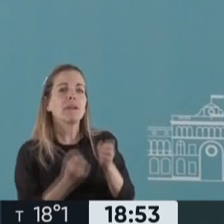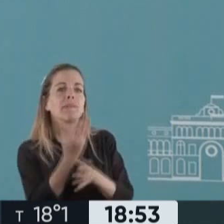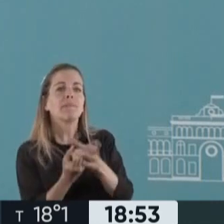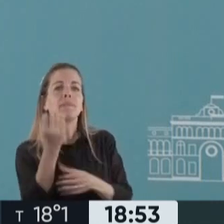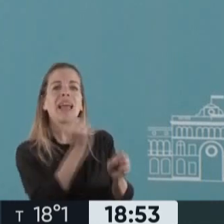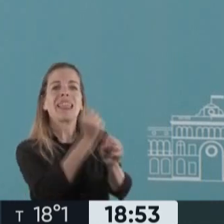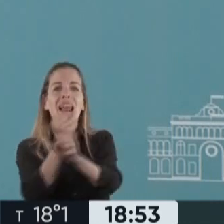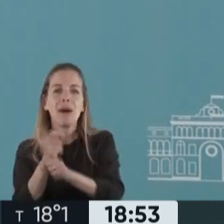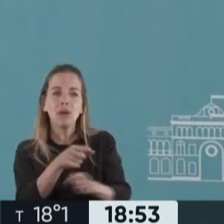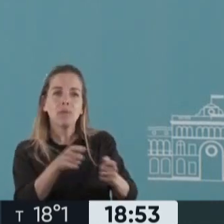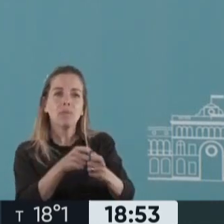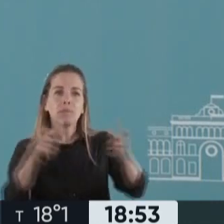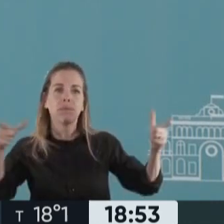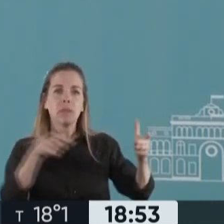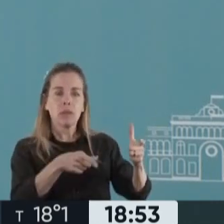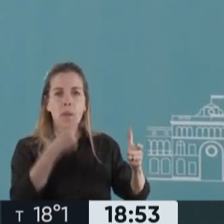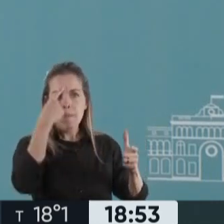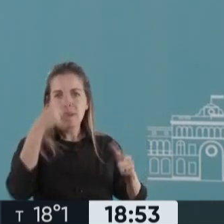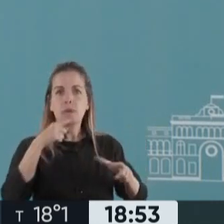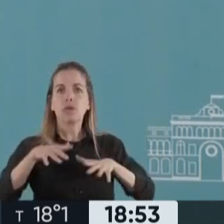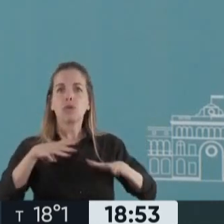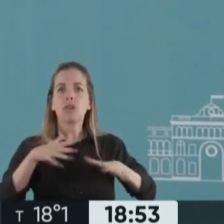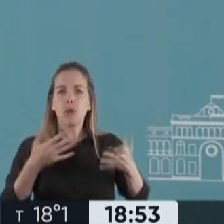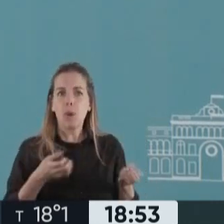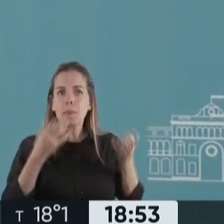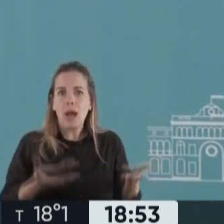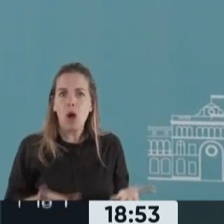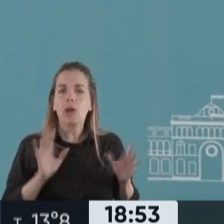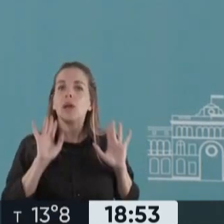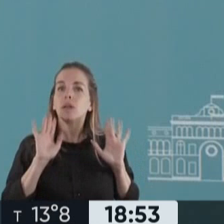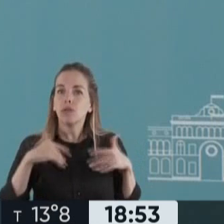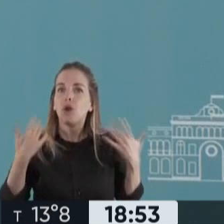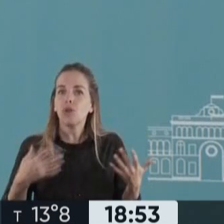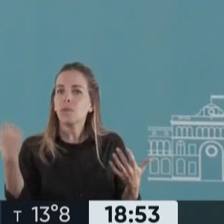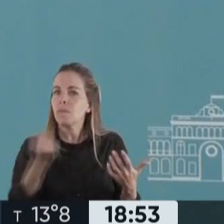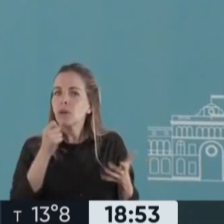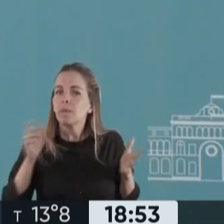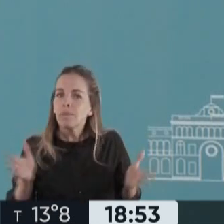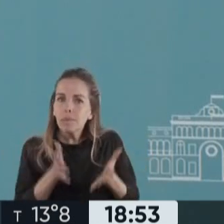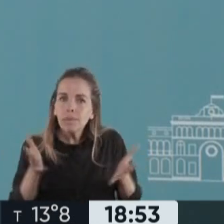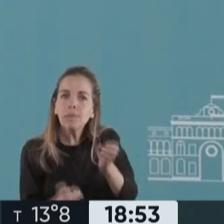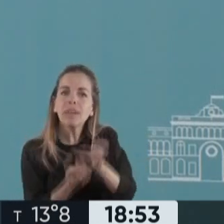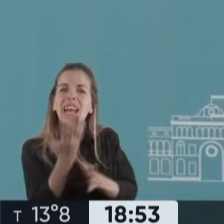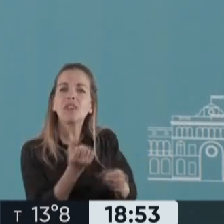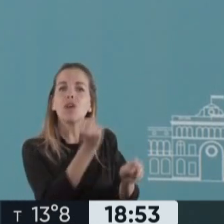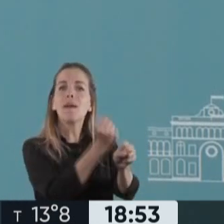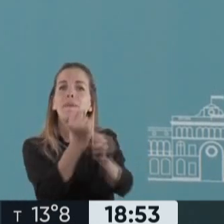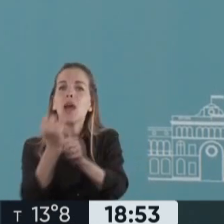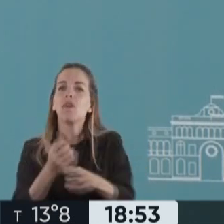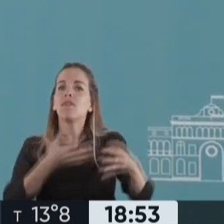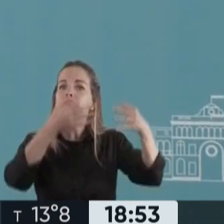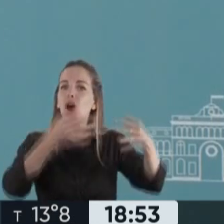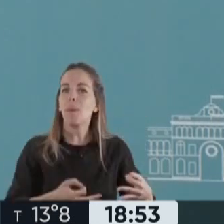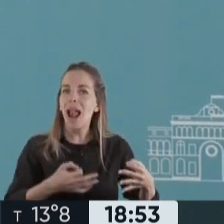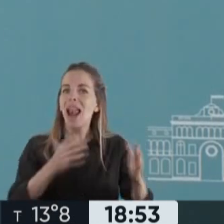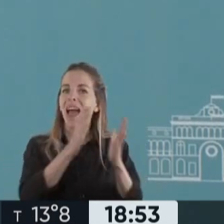del empleo nos permite considerar que hay una nueva situación en la cual lo que tenemos que seguir promoviendo es la creación del empleo formal